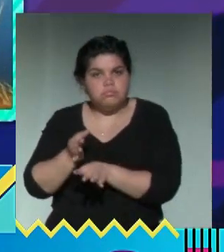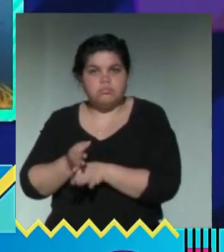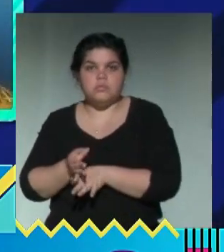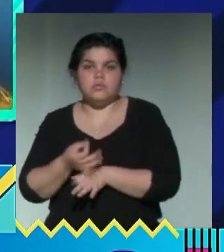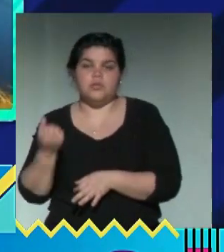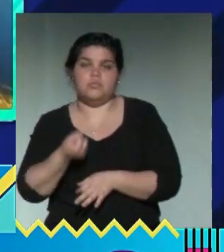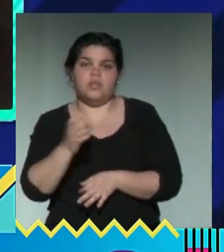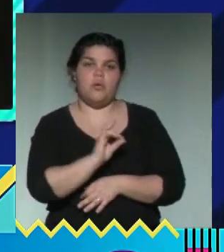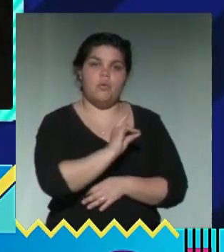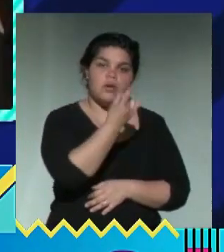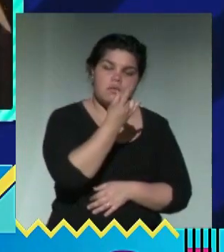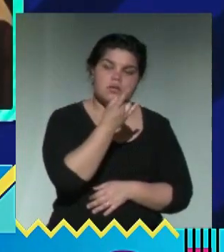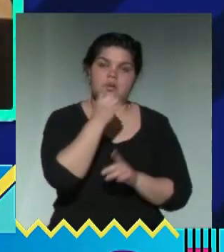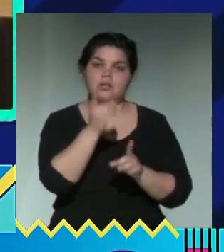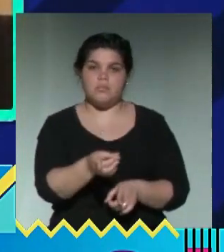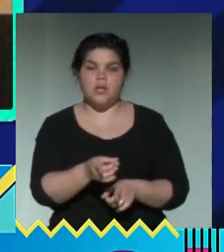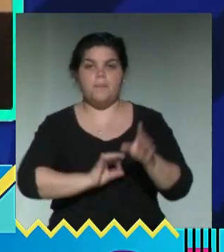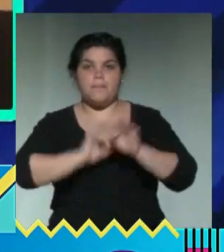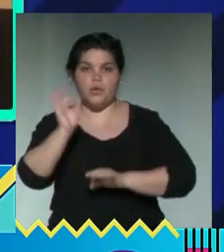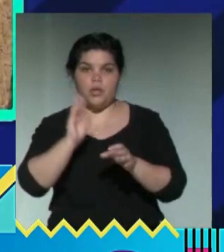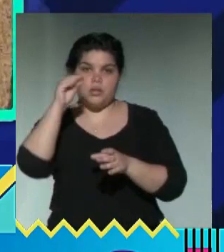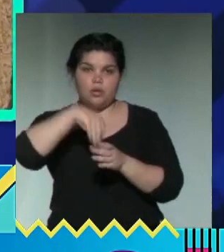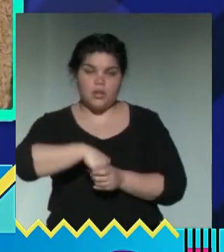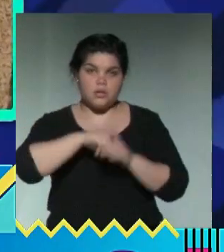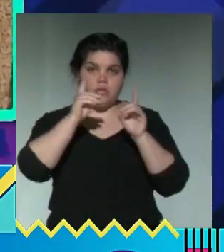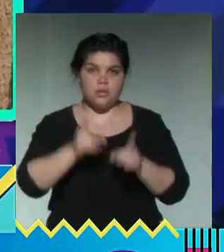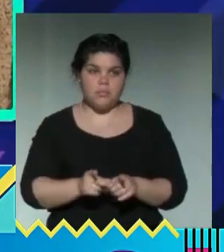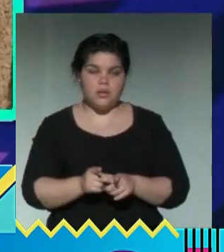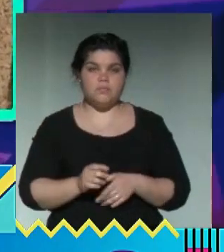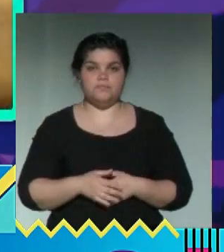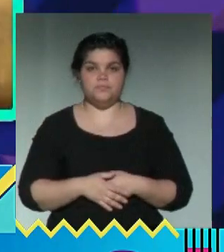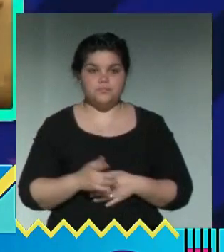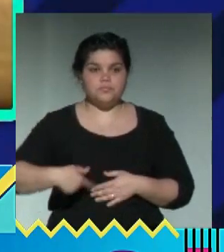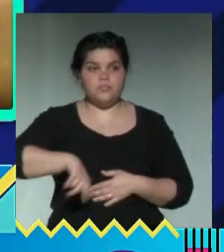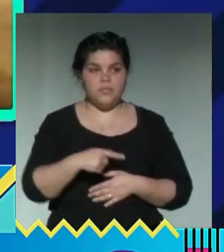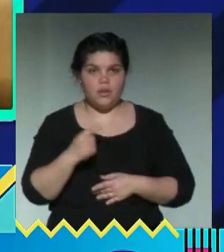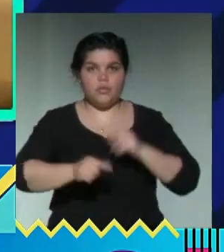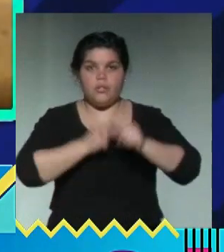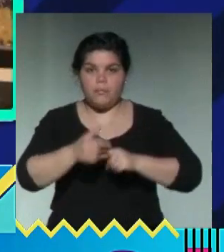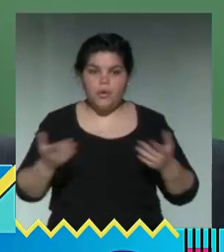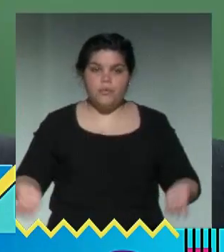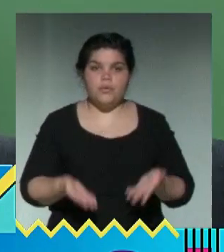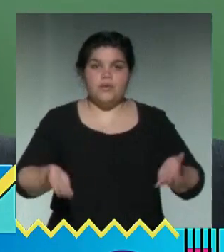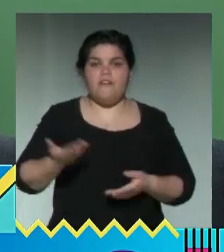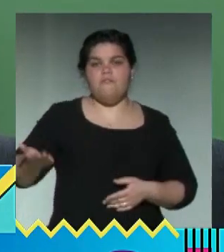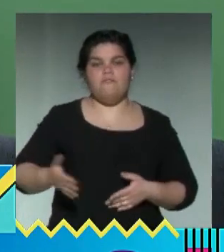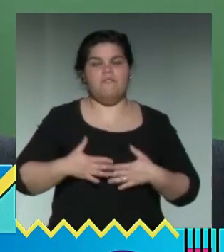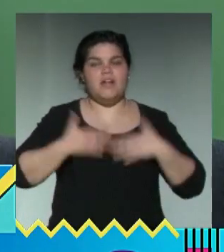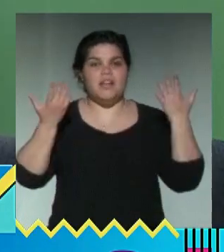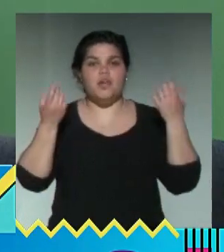tanto desde la universidad como desde el proyecto es algo que por suerte yo he tenido la felicidad de que tengo un montón de